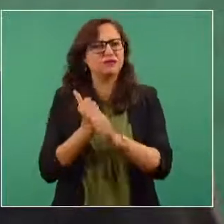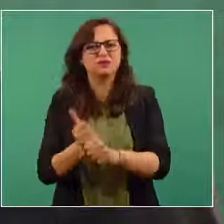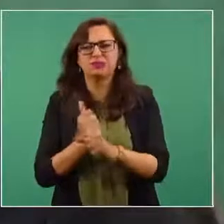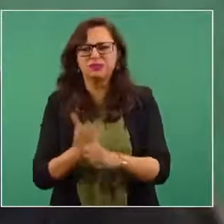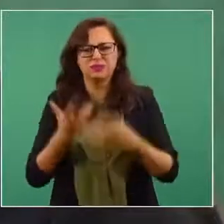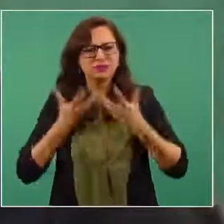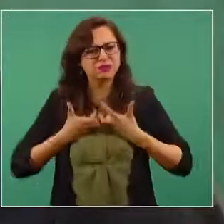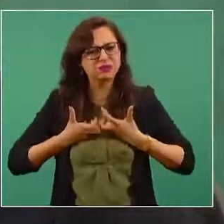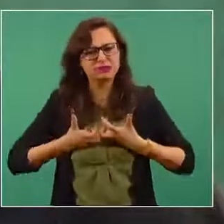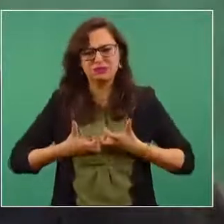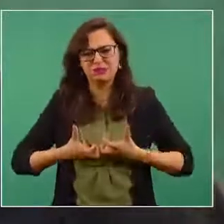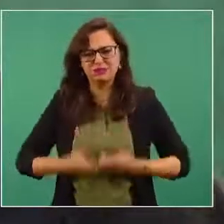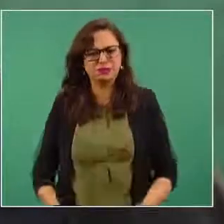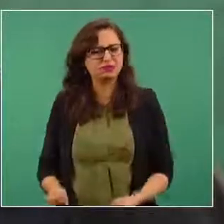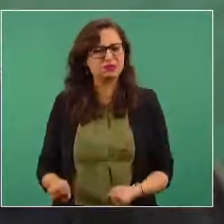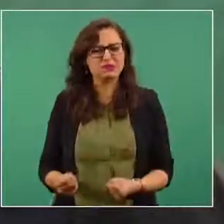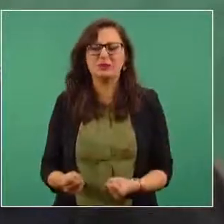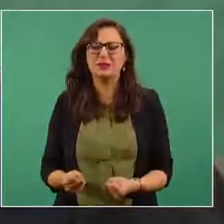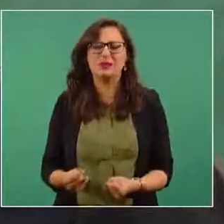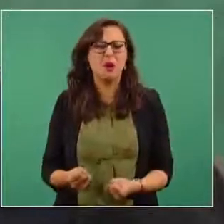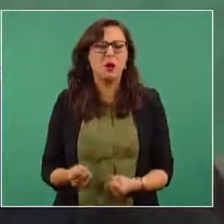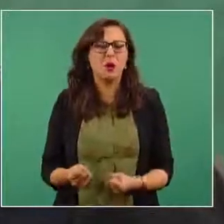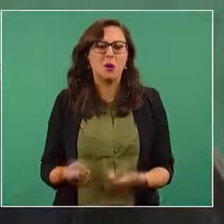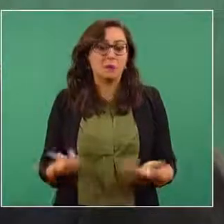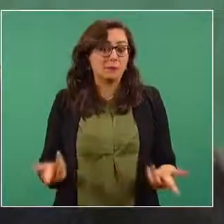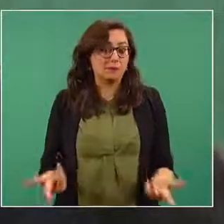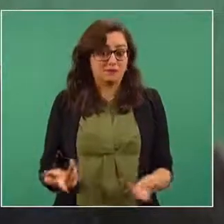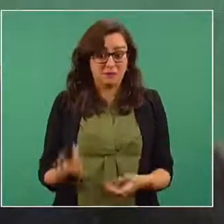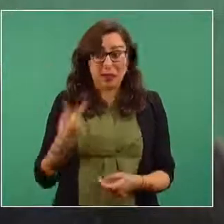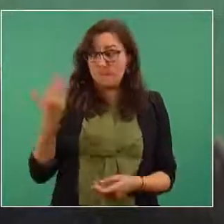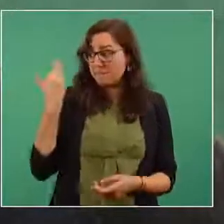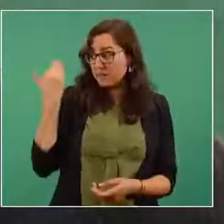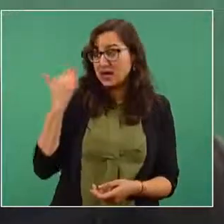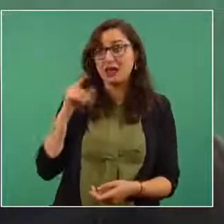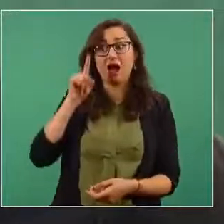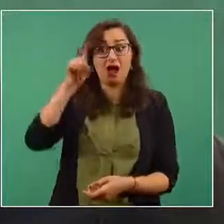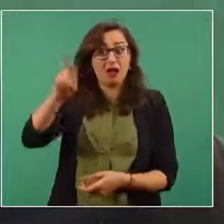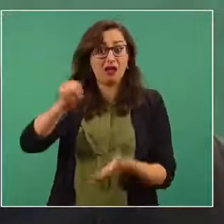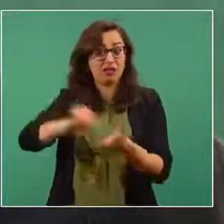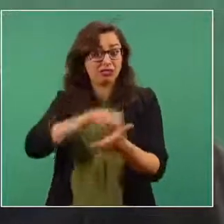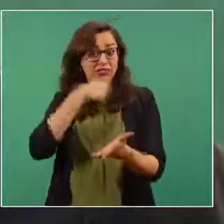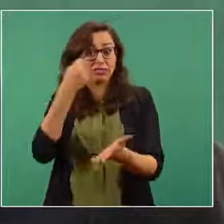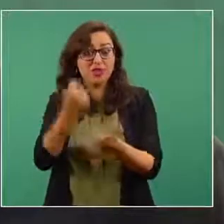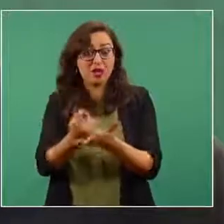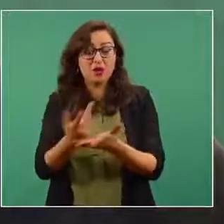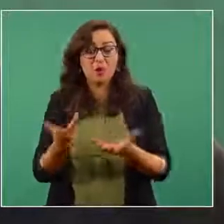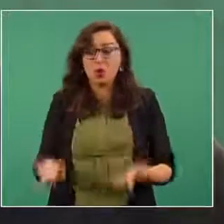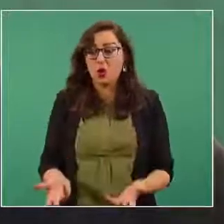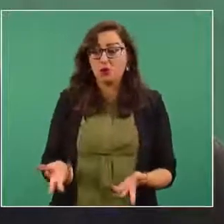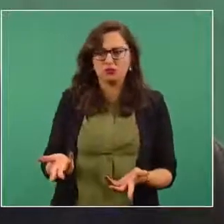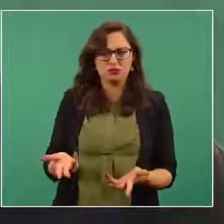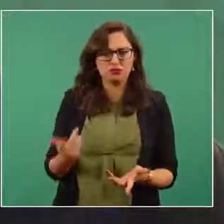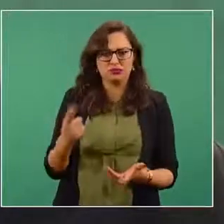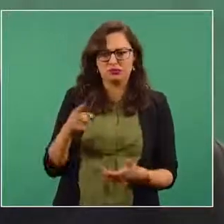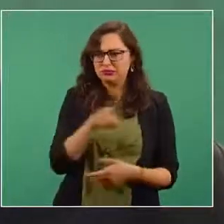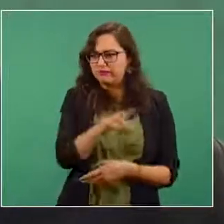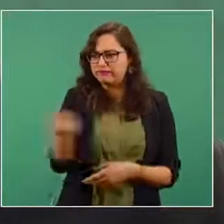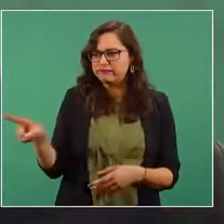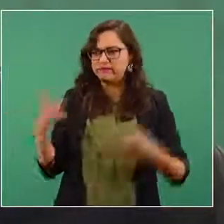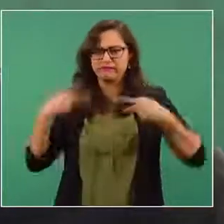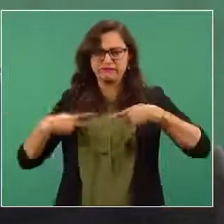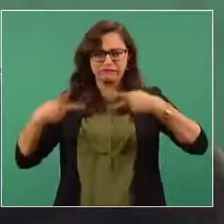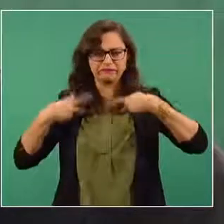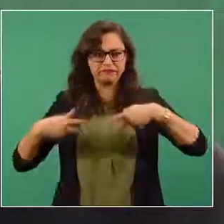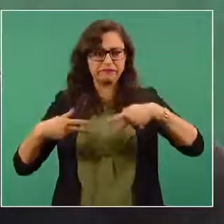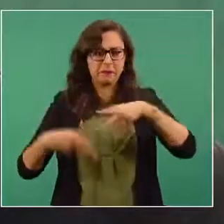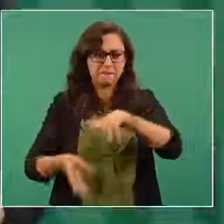mucho, en Tamaulipas, fueron asesinados, quemados